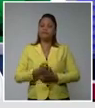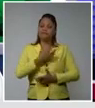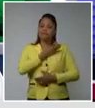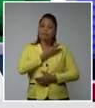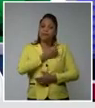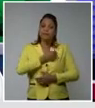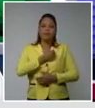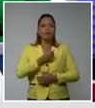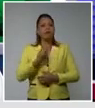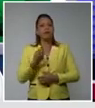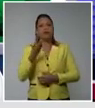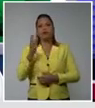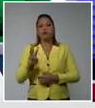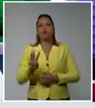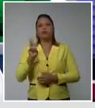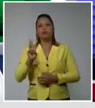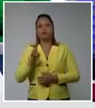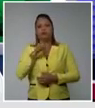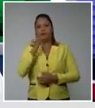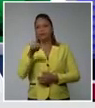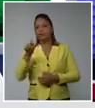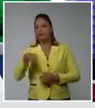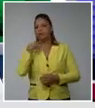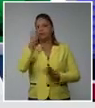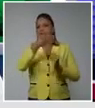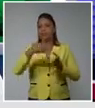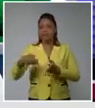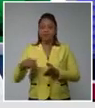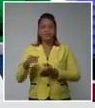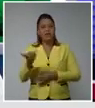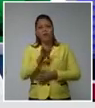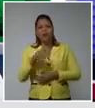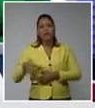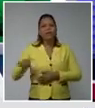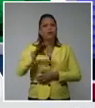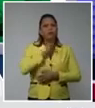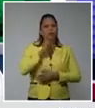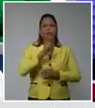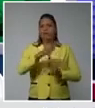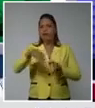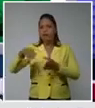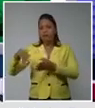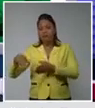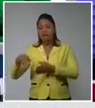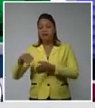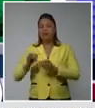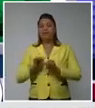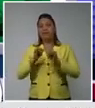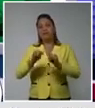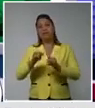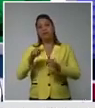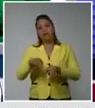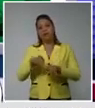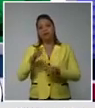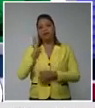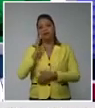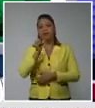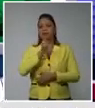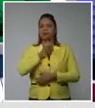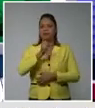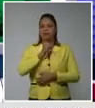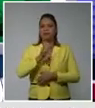estos 3 fallecimientos, como todos los que hemos tenido que informar aquí en estas conferencias de